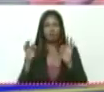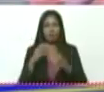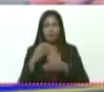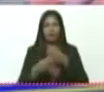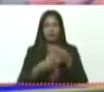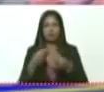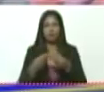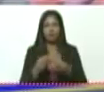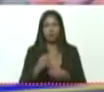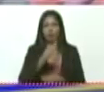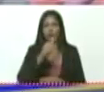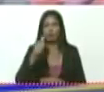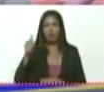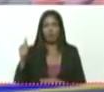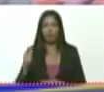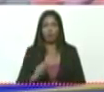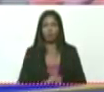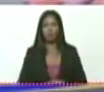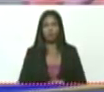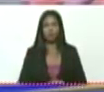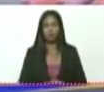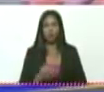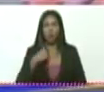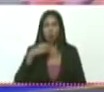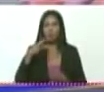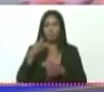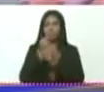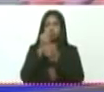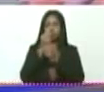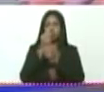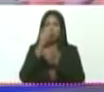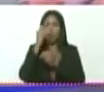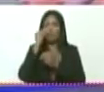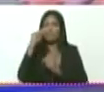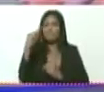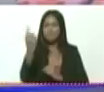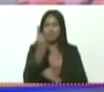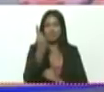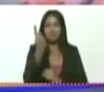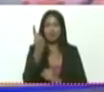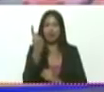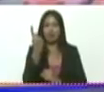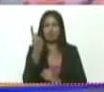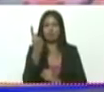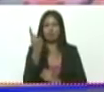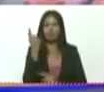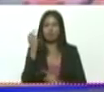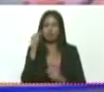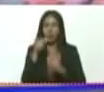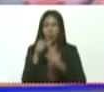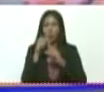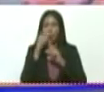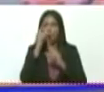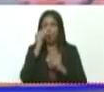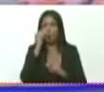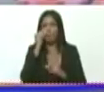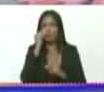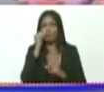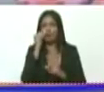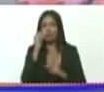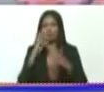uno. Hoy capturamos a uno de los principales cabecillas, un general